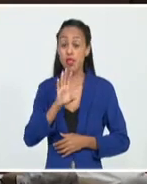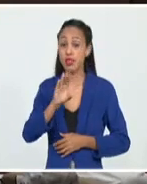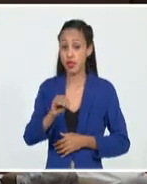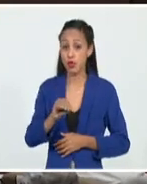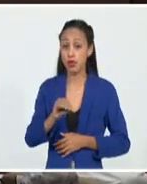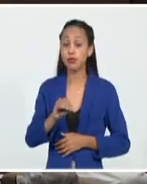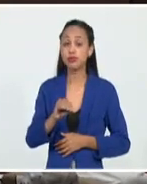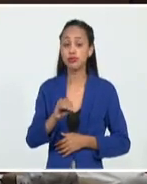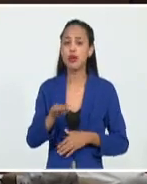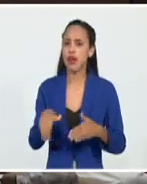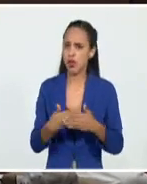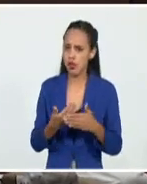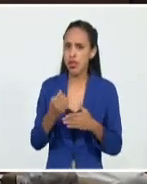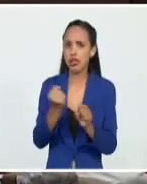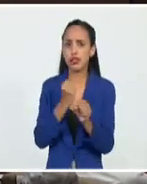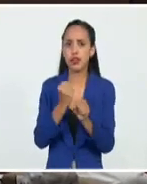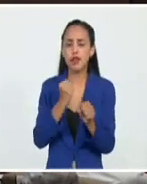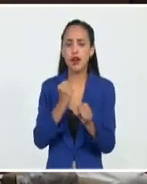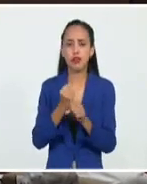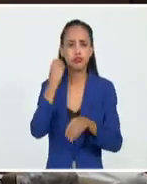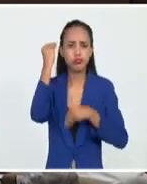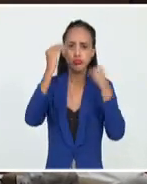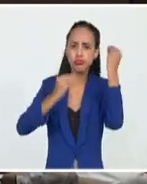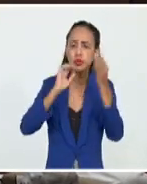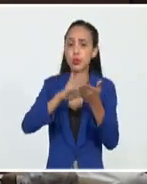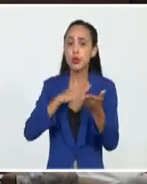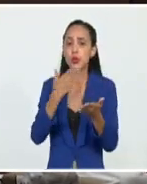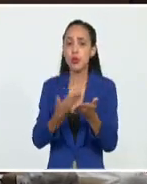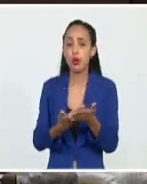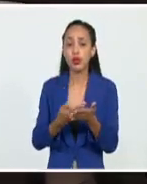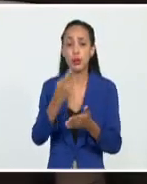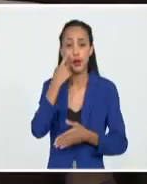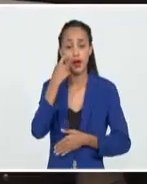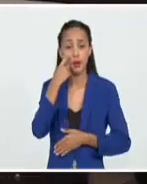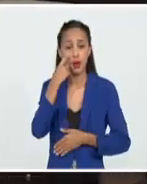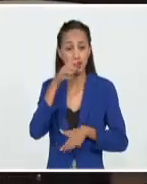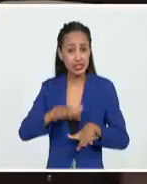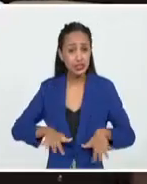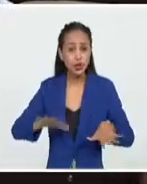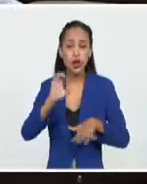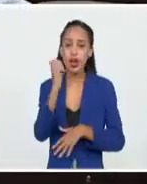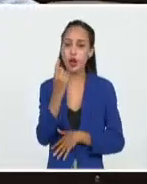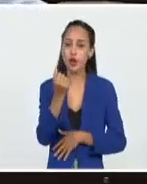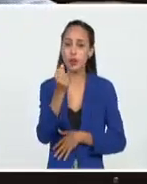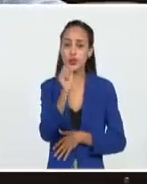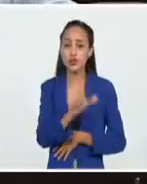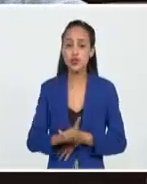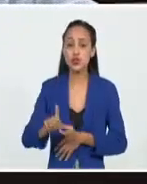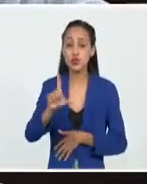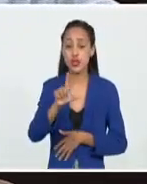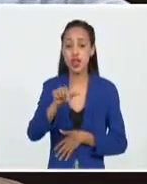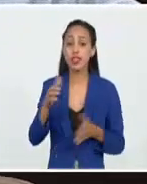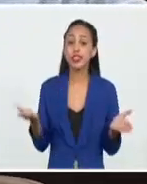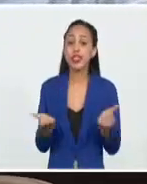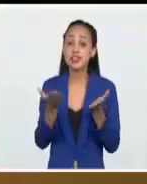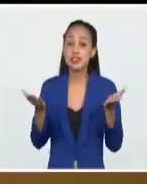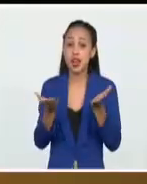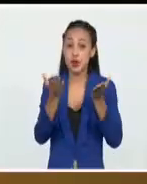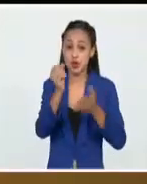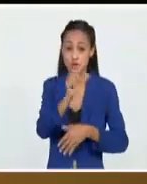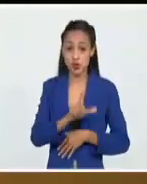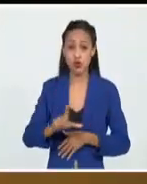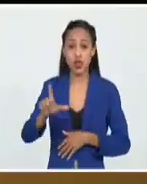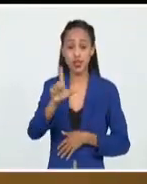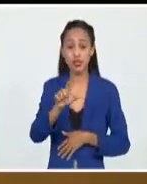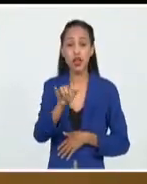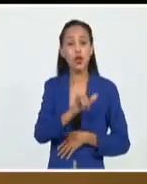se analizaron las propuestas para enriquecer y actualizar la conceptualización del modelo económico y social cubano de desarrollo socialista, al tiempo